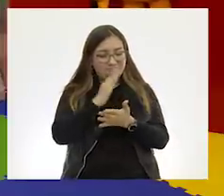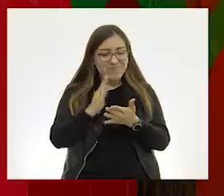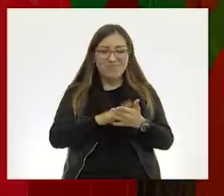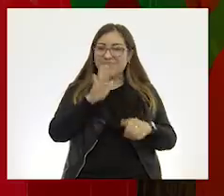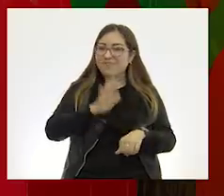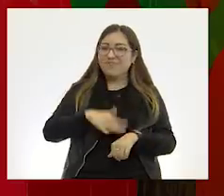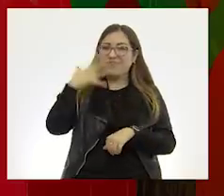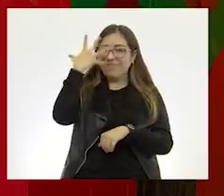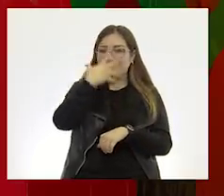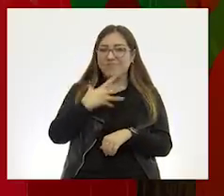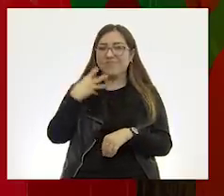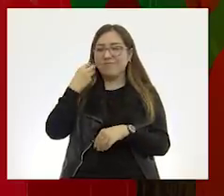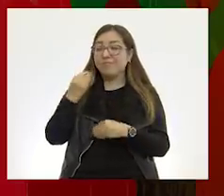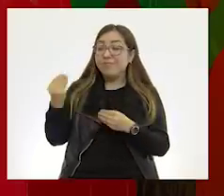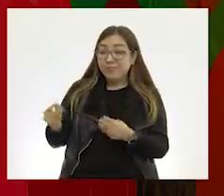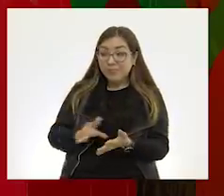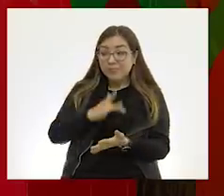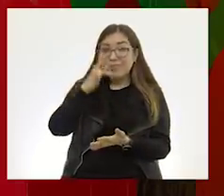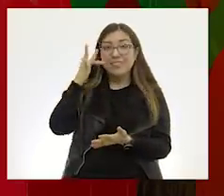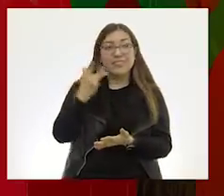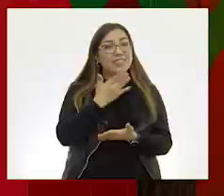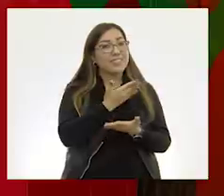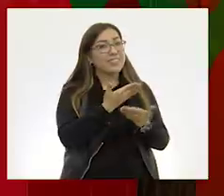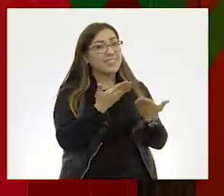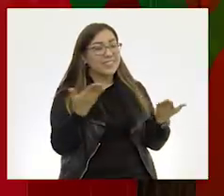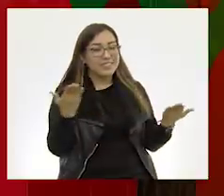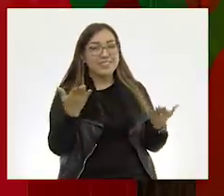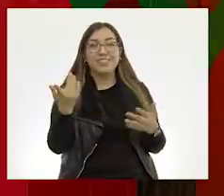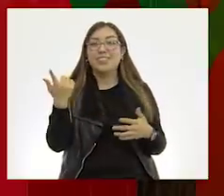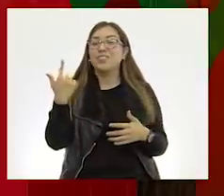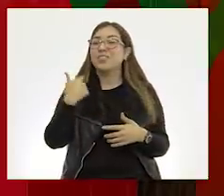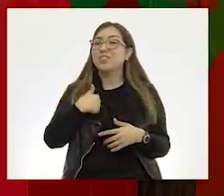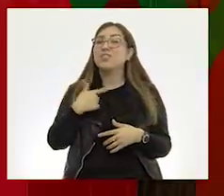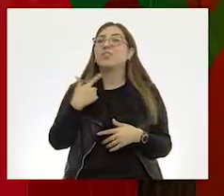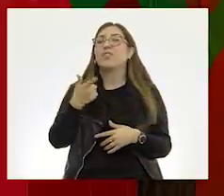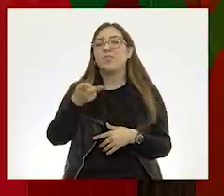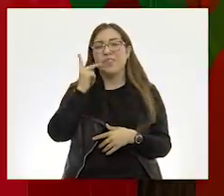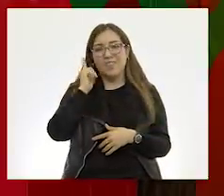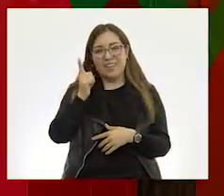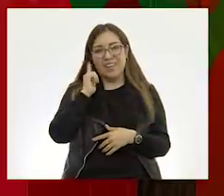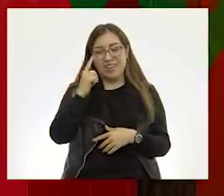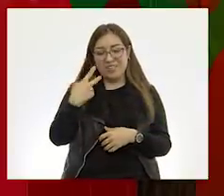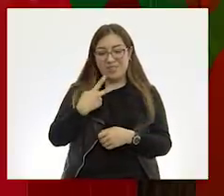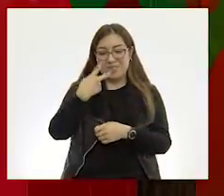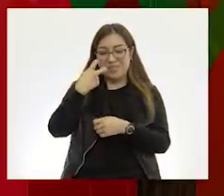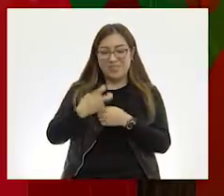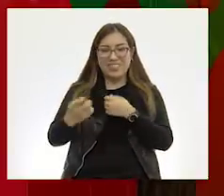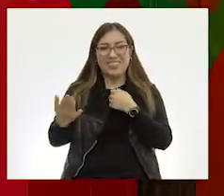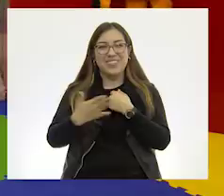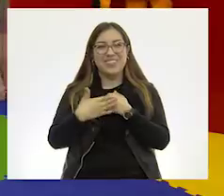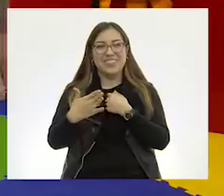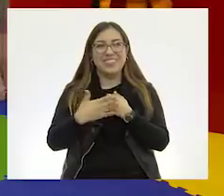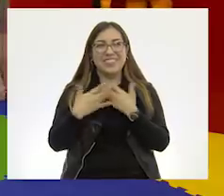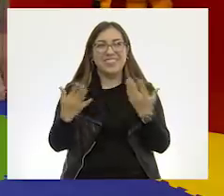ti. Muchas gracias a ustedes. Me vuelven a invitar, ¿eh? ¡Claro!